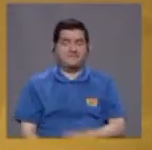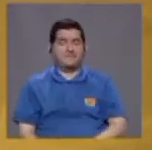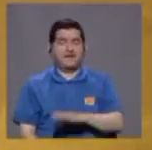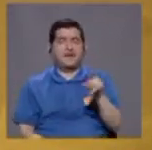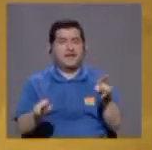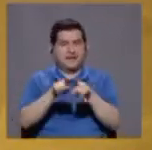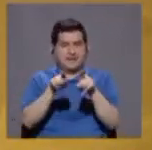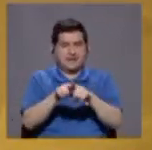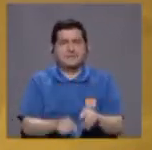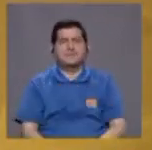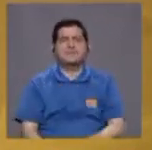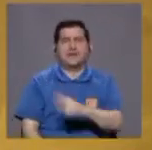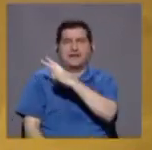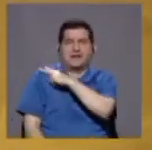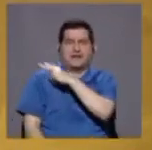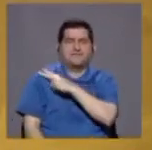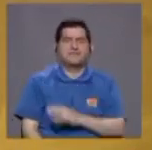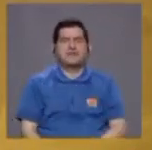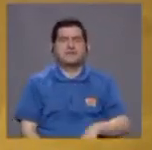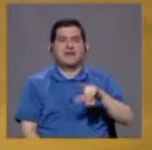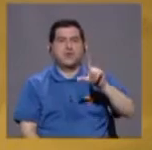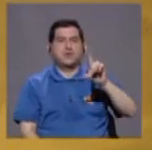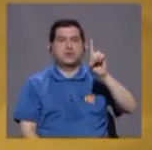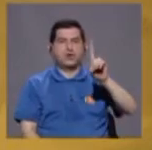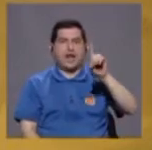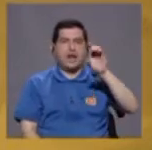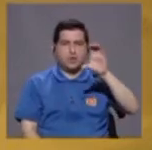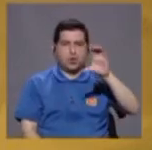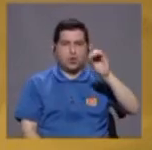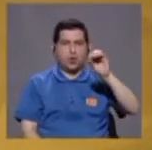jefe de Luis Donaldo, y